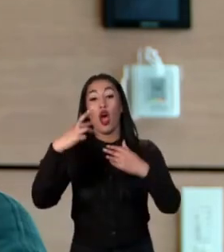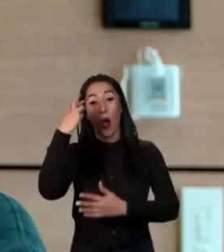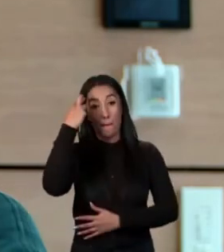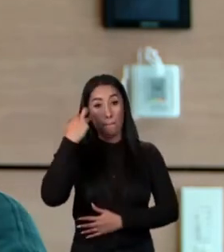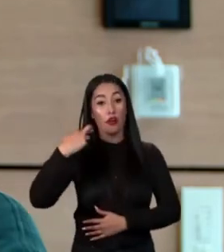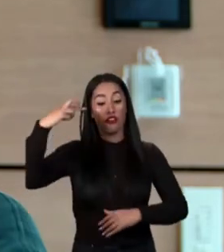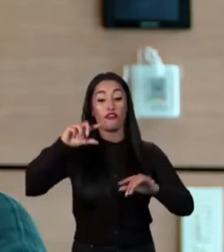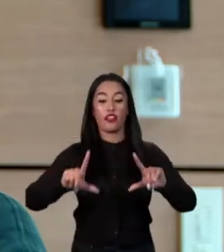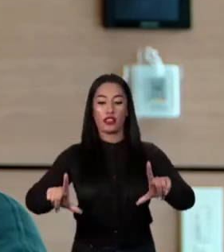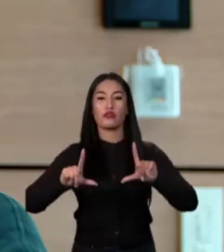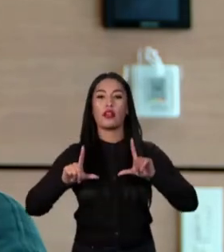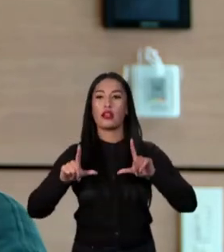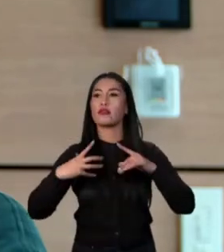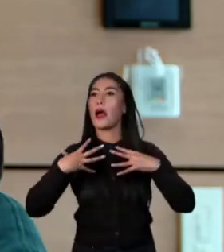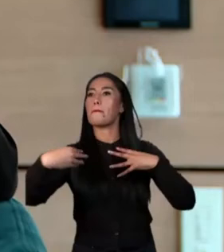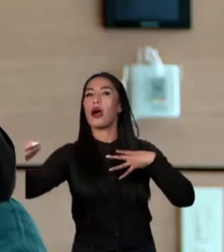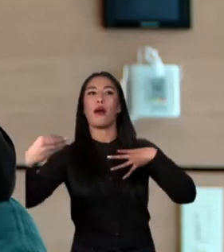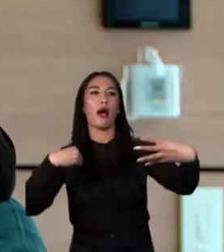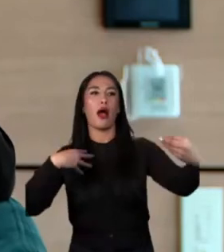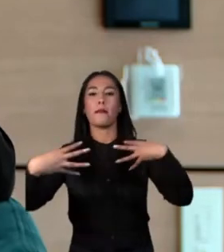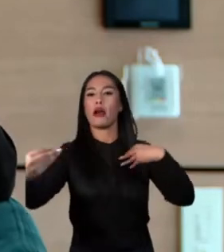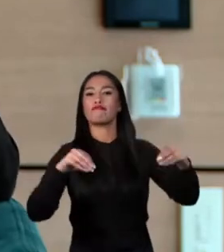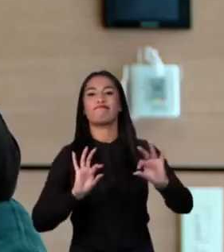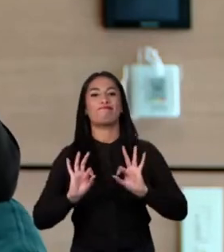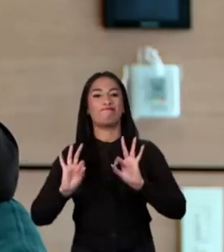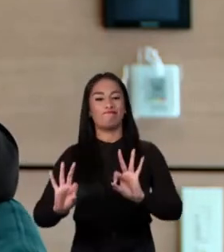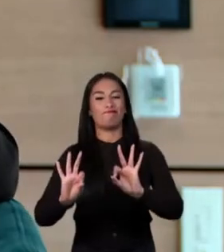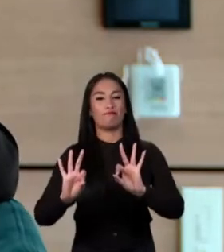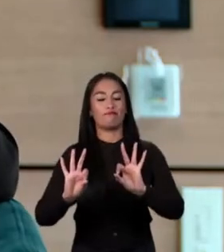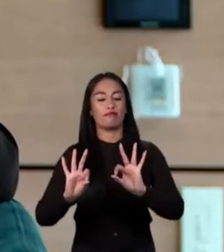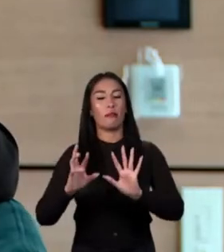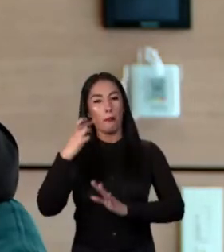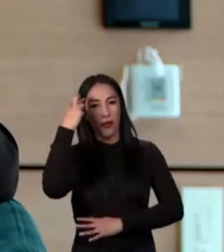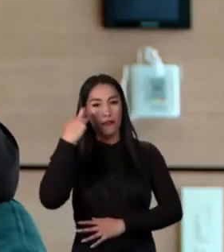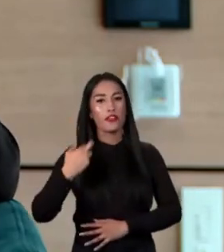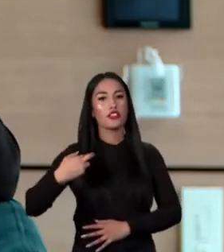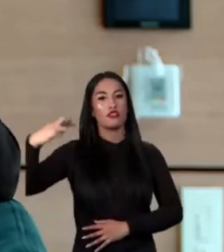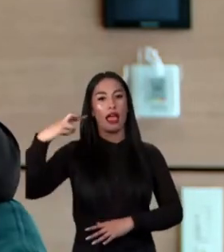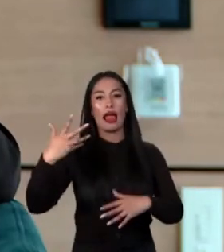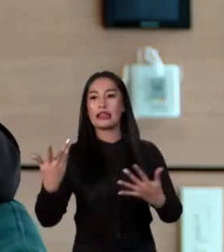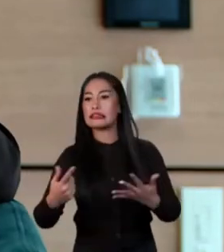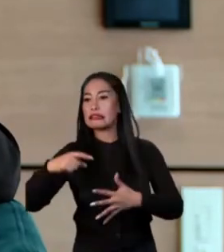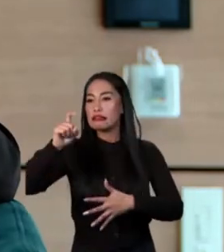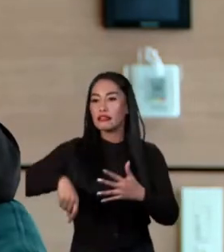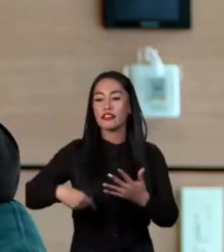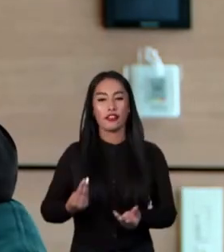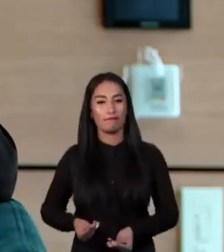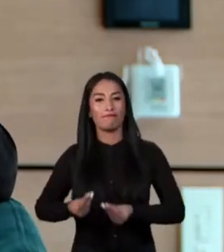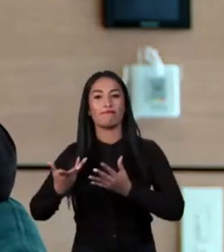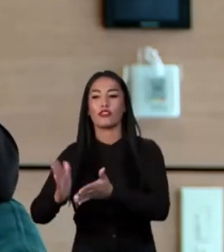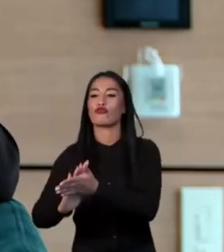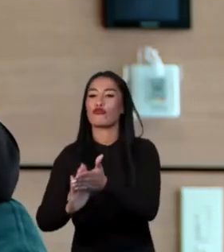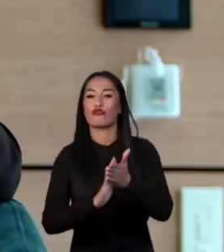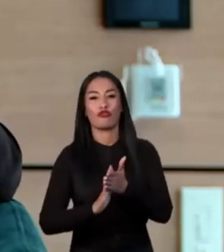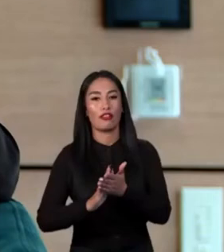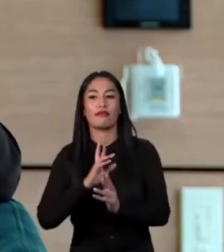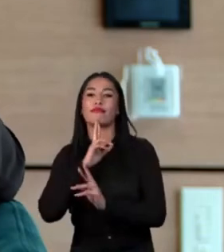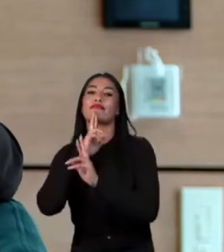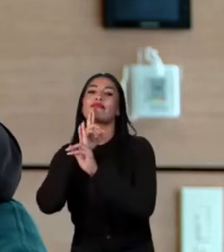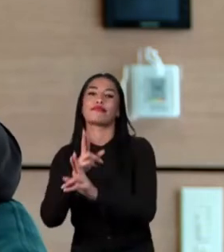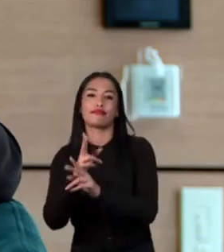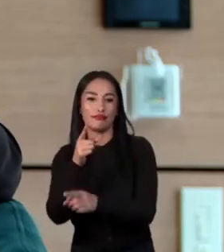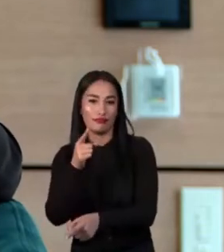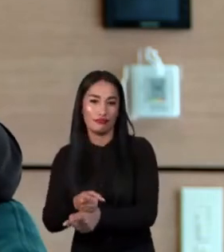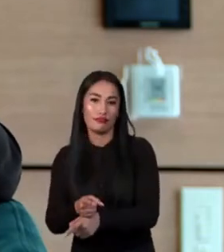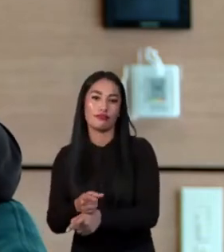realmente capacitados para suplir estas necesidades entonces muy a la expectativa muy emocionados y pensando cómo hacemos para